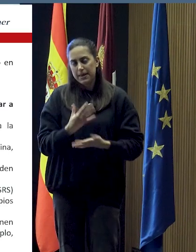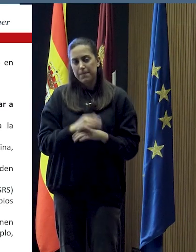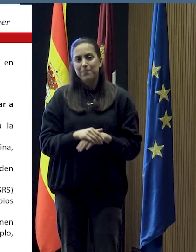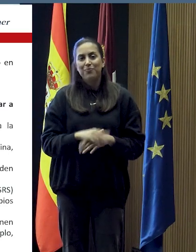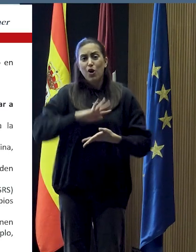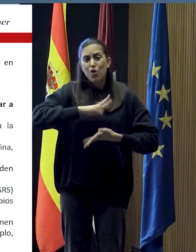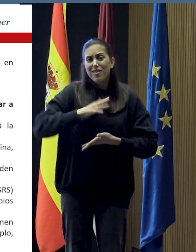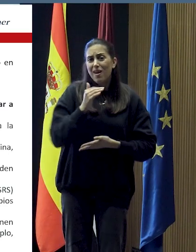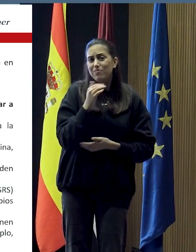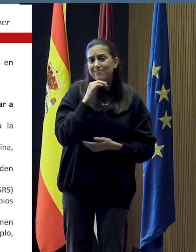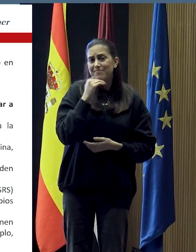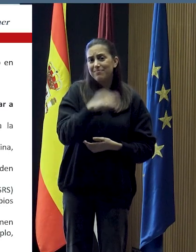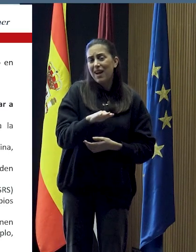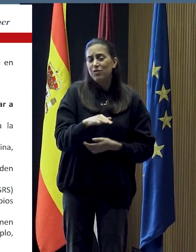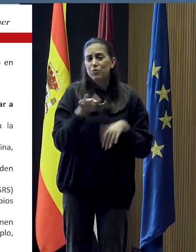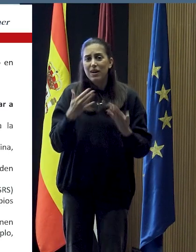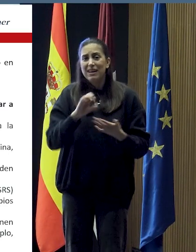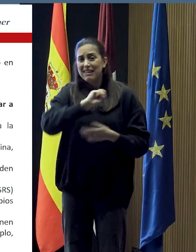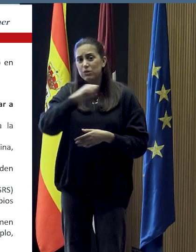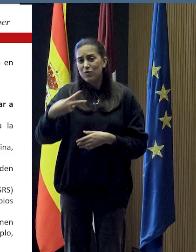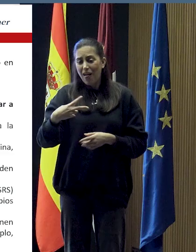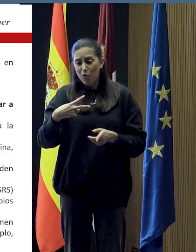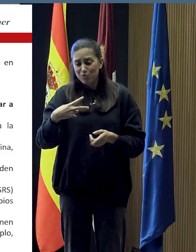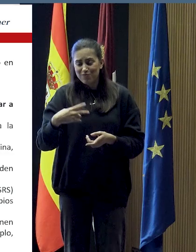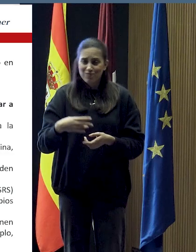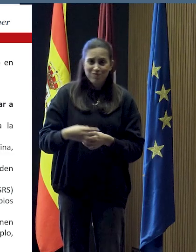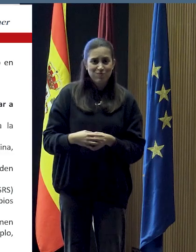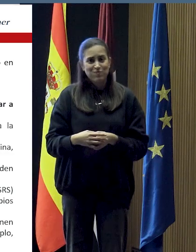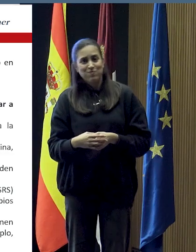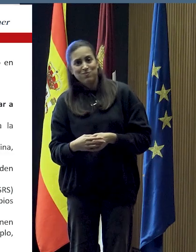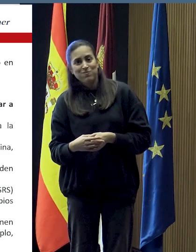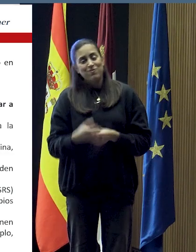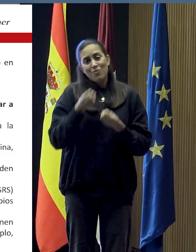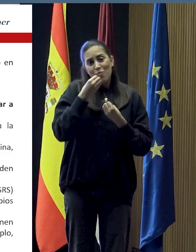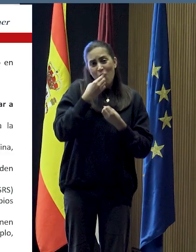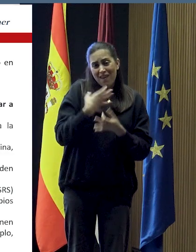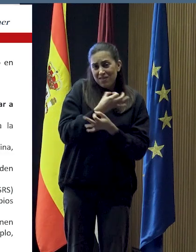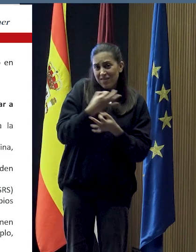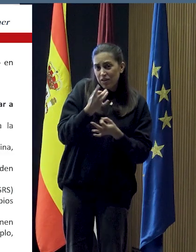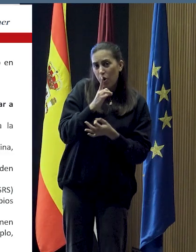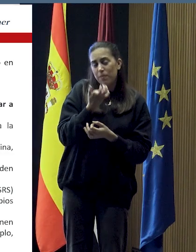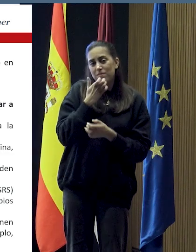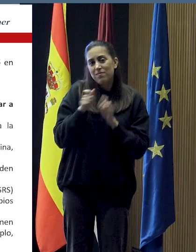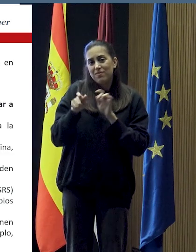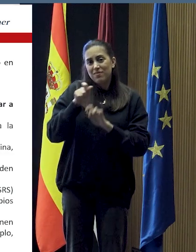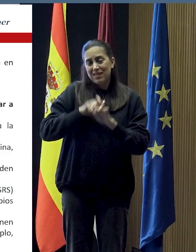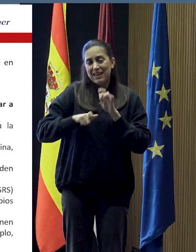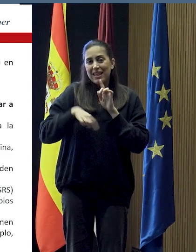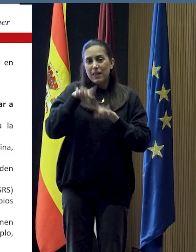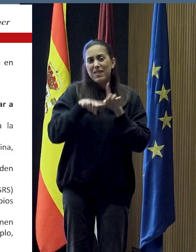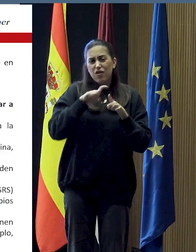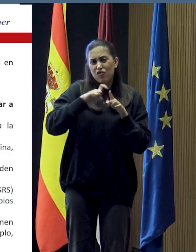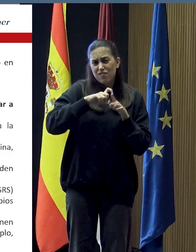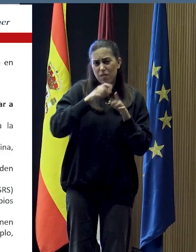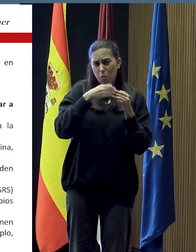mala noticia es que no están dando resultados muy buenos. Retrasan algo el envejecimiento, pero no están indicados para todos los tipos de